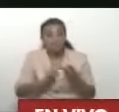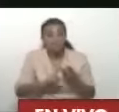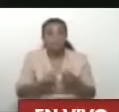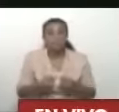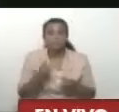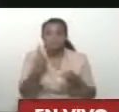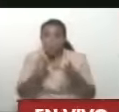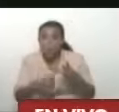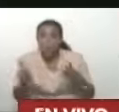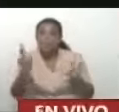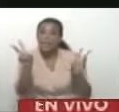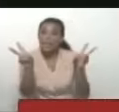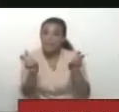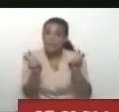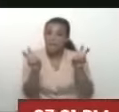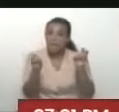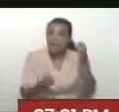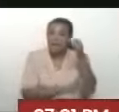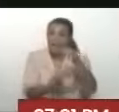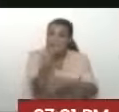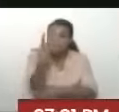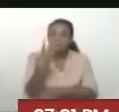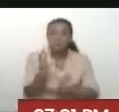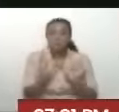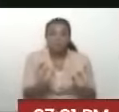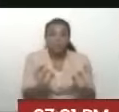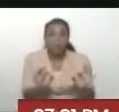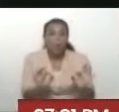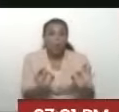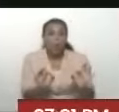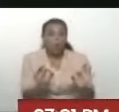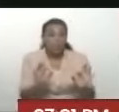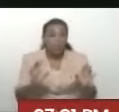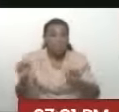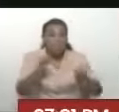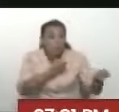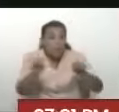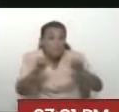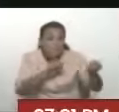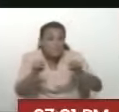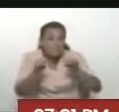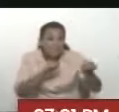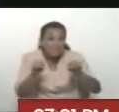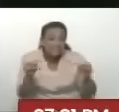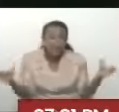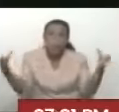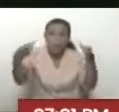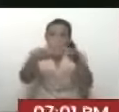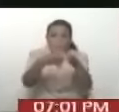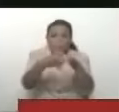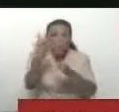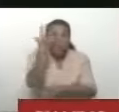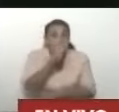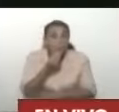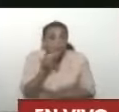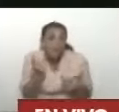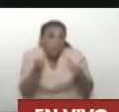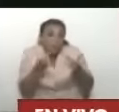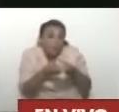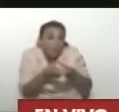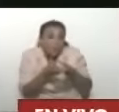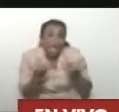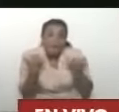presidente, está el tema de la creación de una de un movimiento que agrupe a todas las organizaciones que